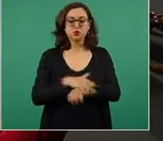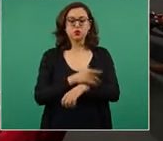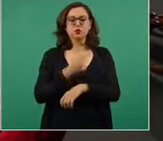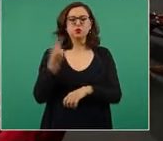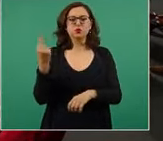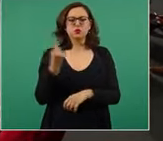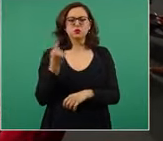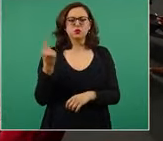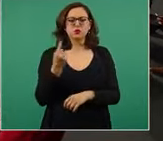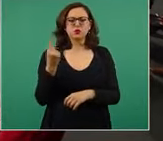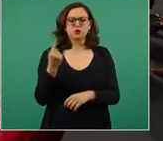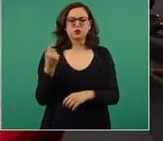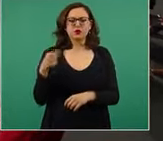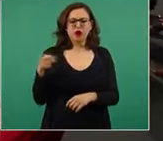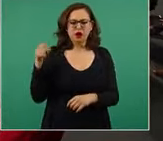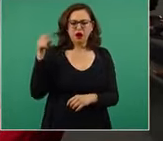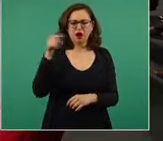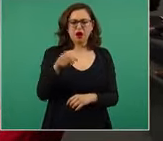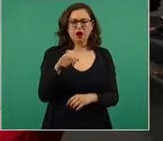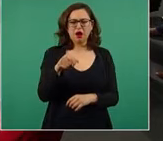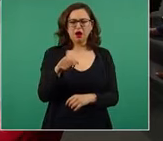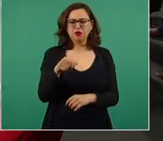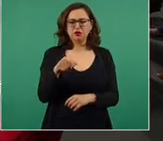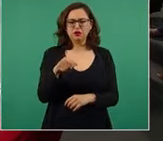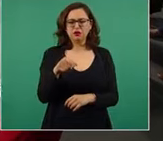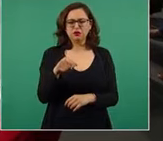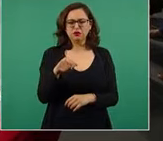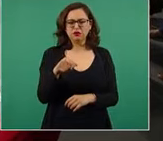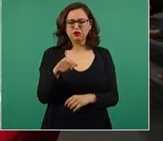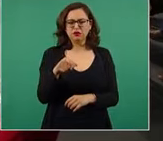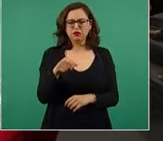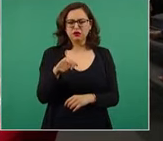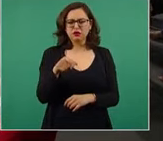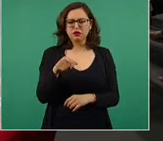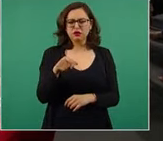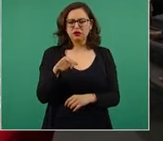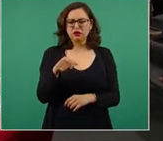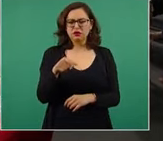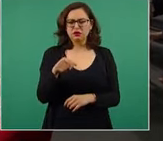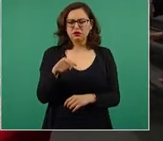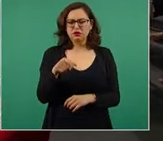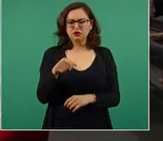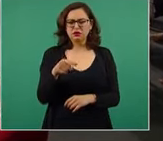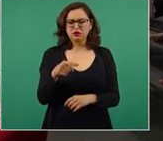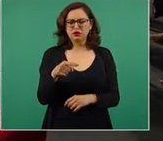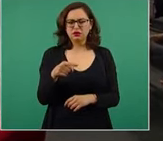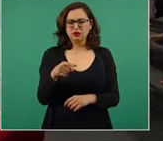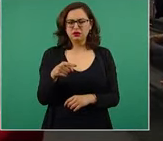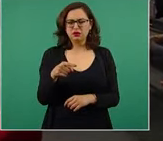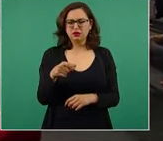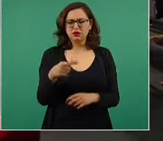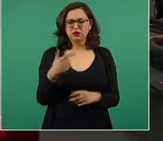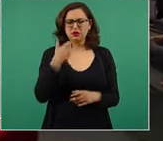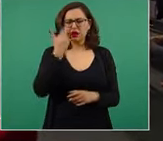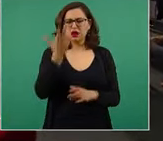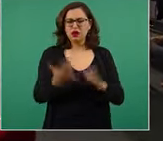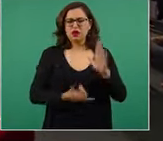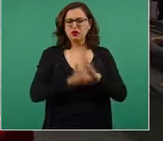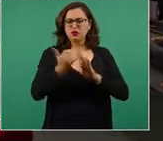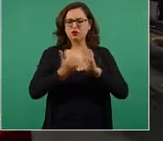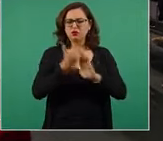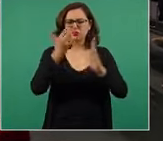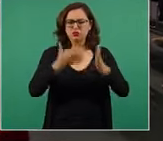ahí intentaban los desarrolladores parar ahí el puerto, un puerto turístico,